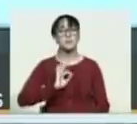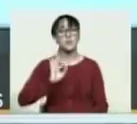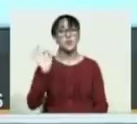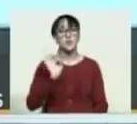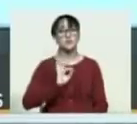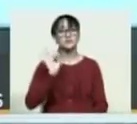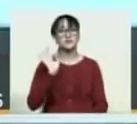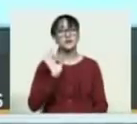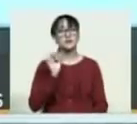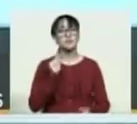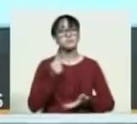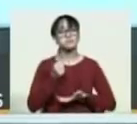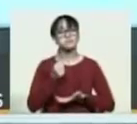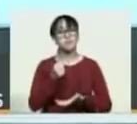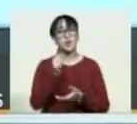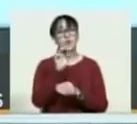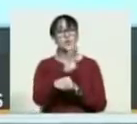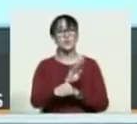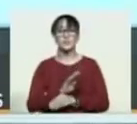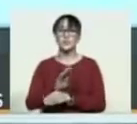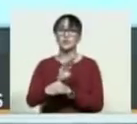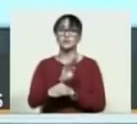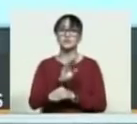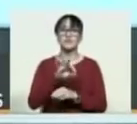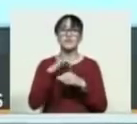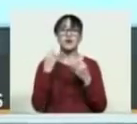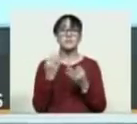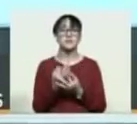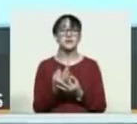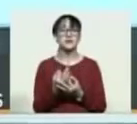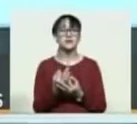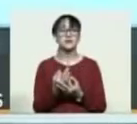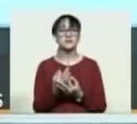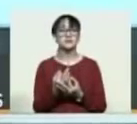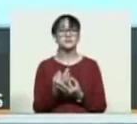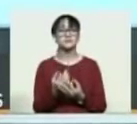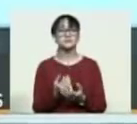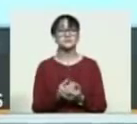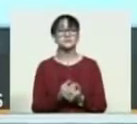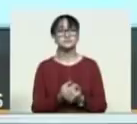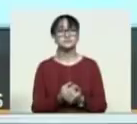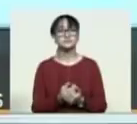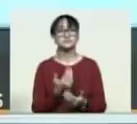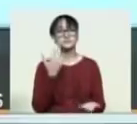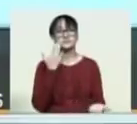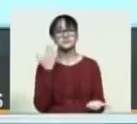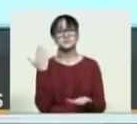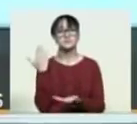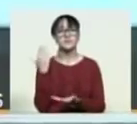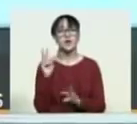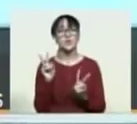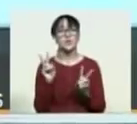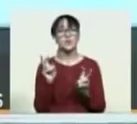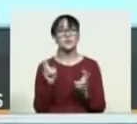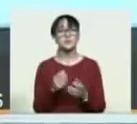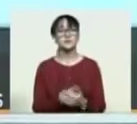56% de los bonos para la protección de familia. Y entonces pasamos en la siguiente nueva escala.